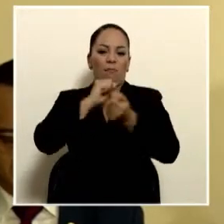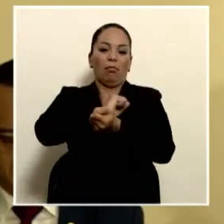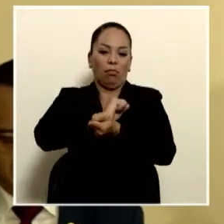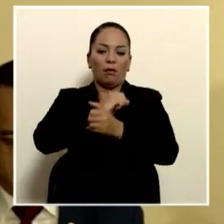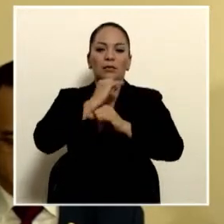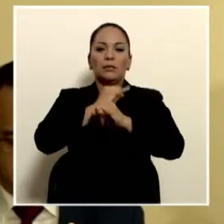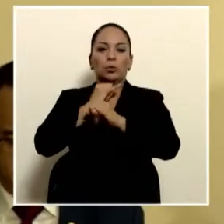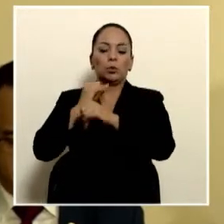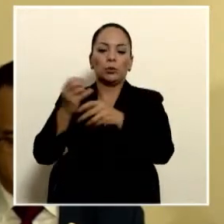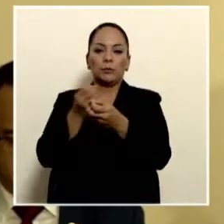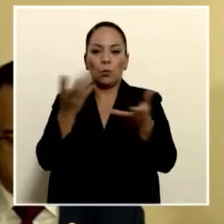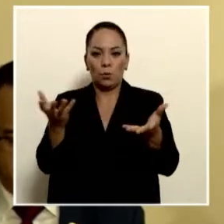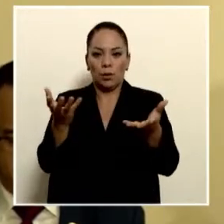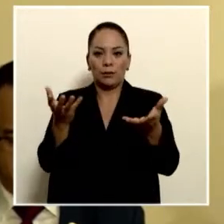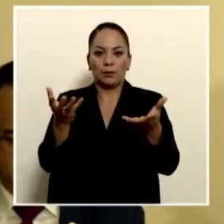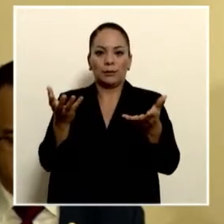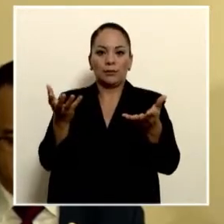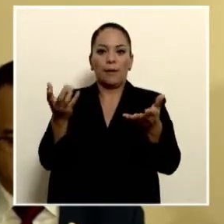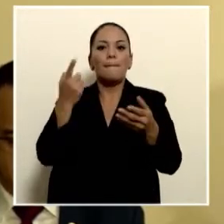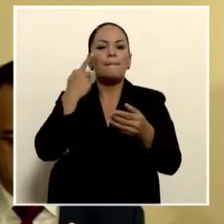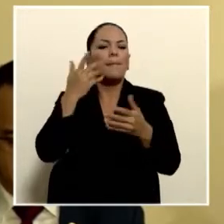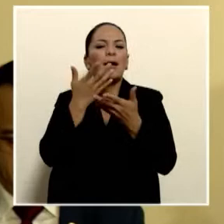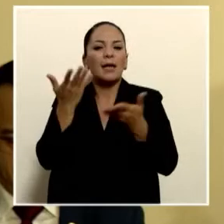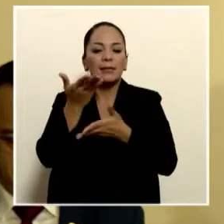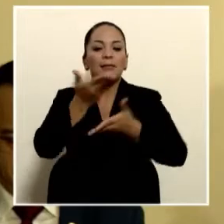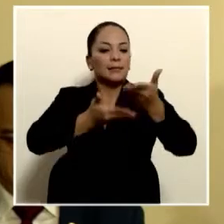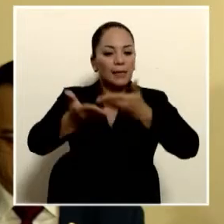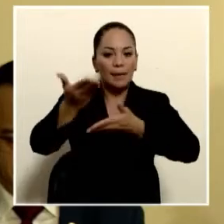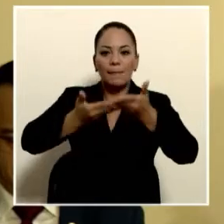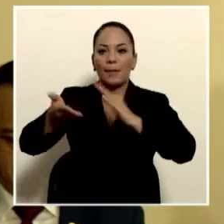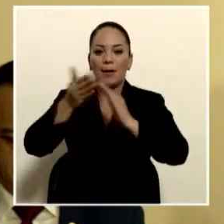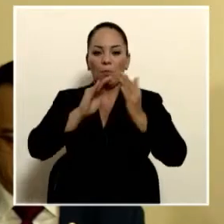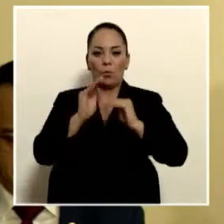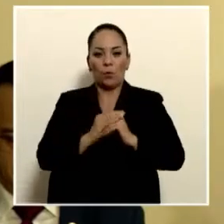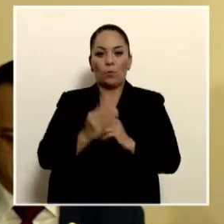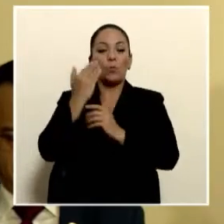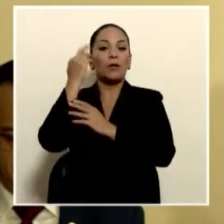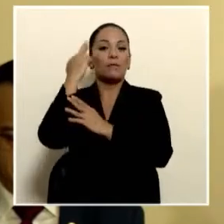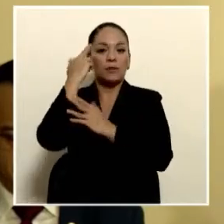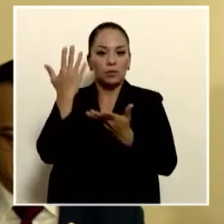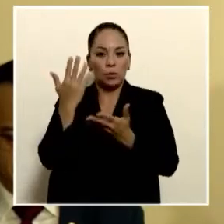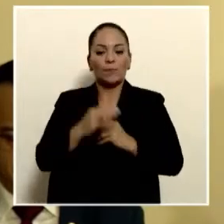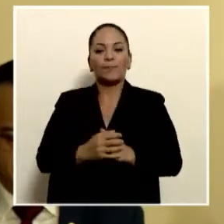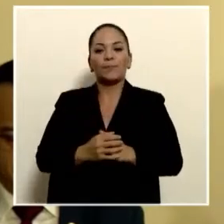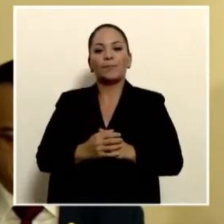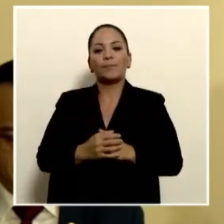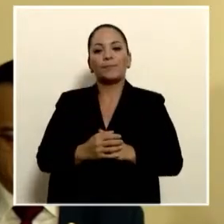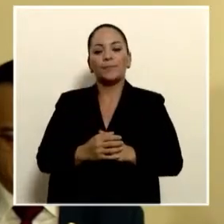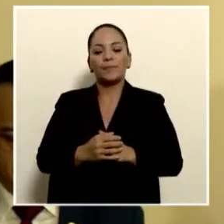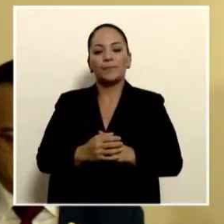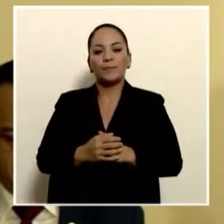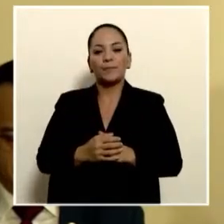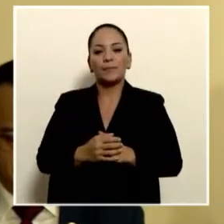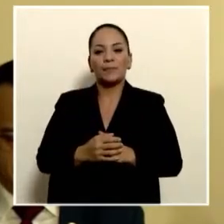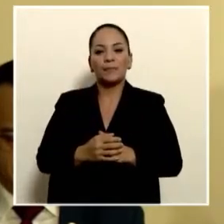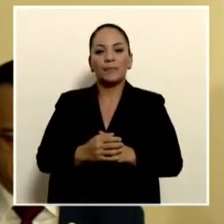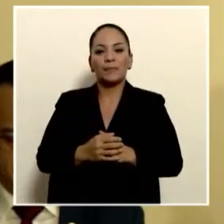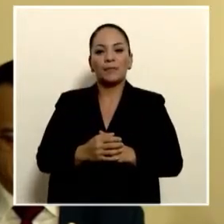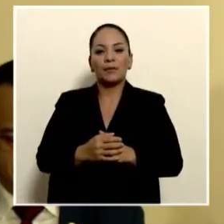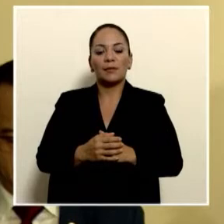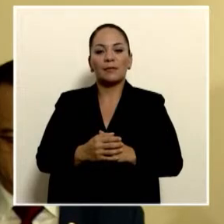para servir al pueblo. ¿Por qué? Porque lo que hacen es,